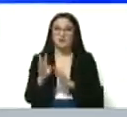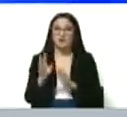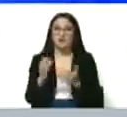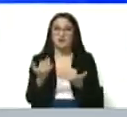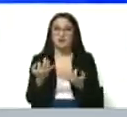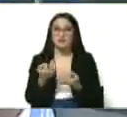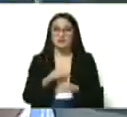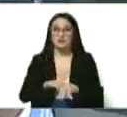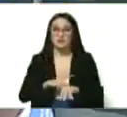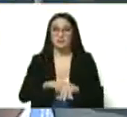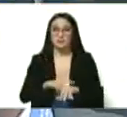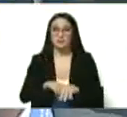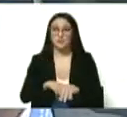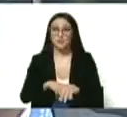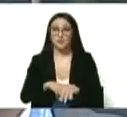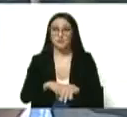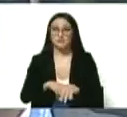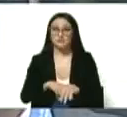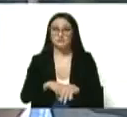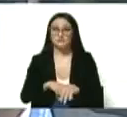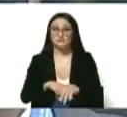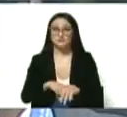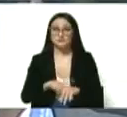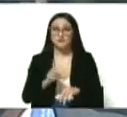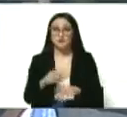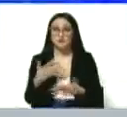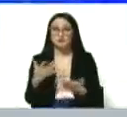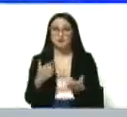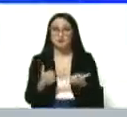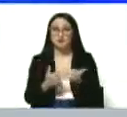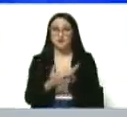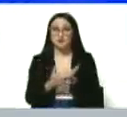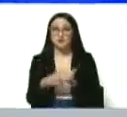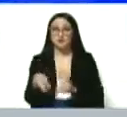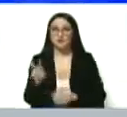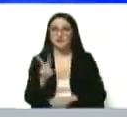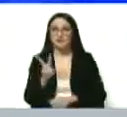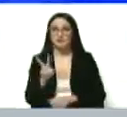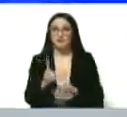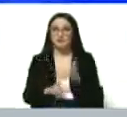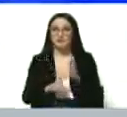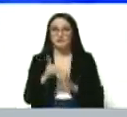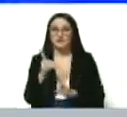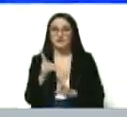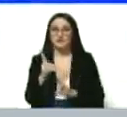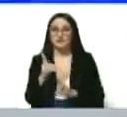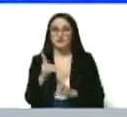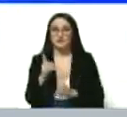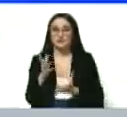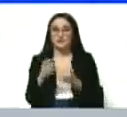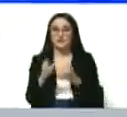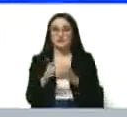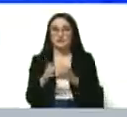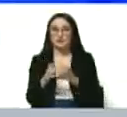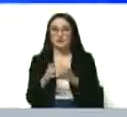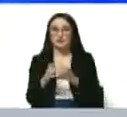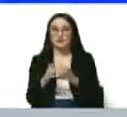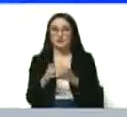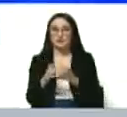real. Y por supuesto, la activa contribución de Venezuela al desarrollo de nuestra organización no para